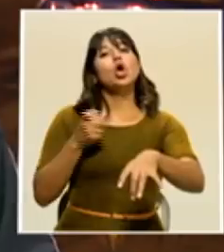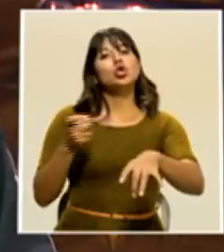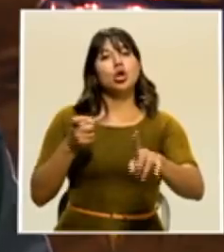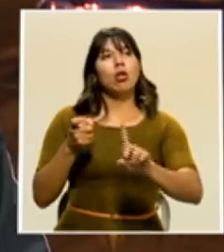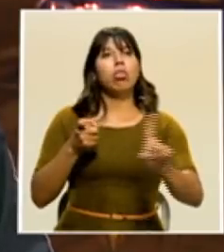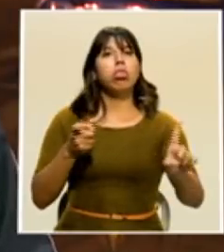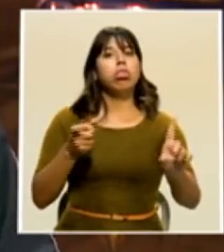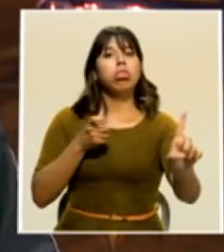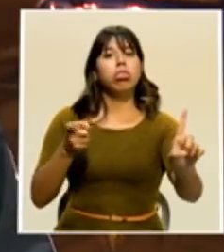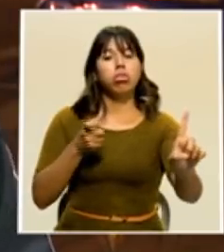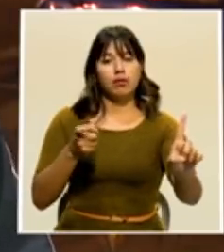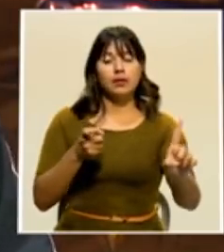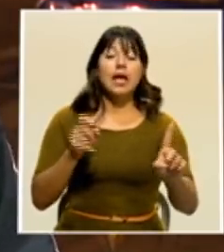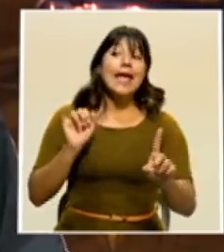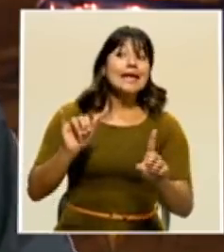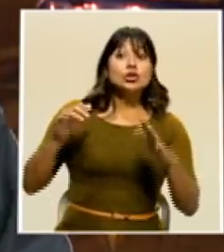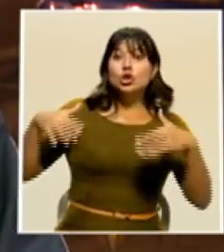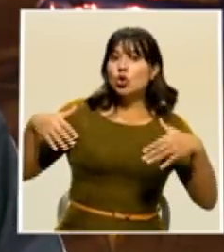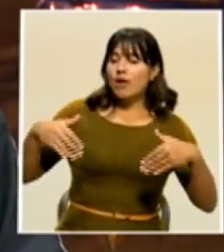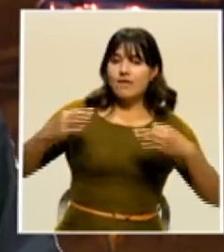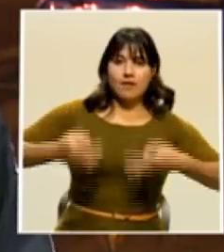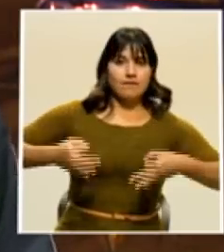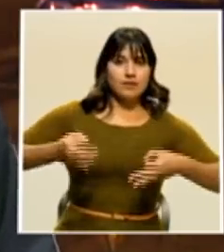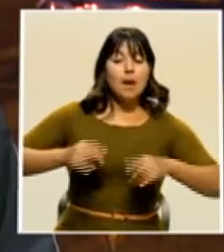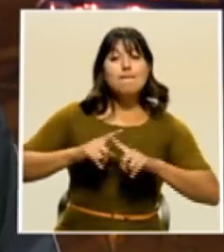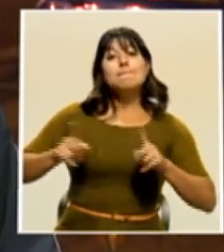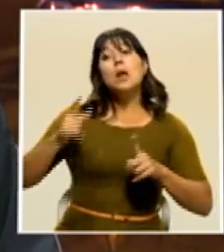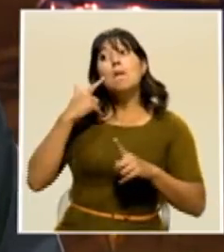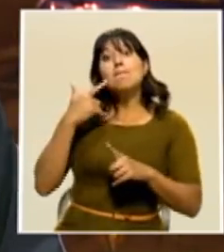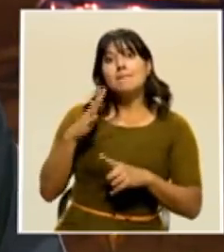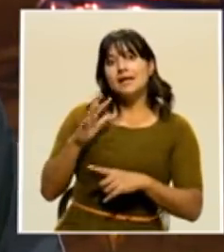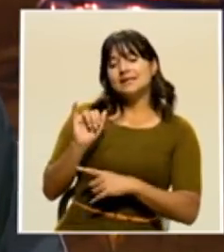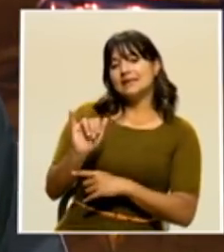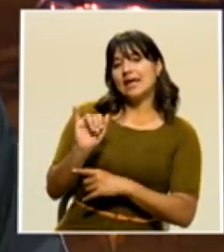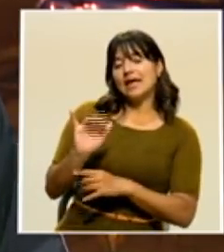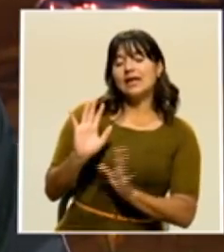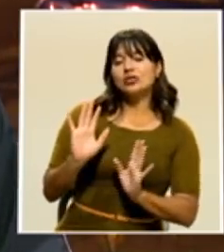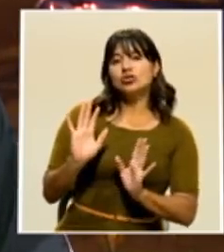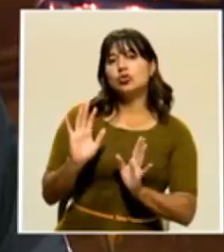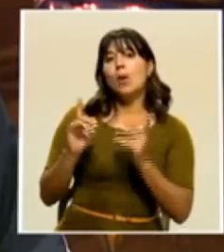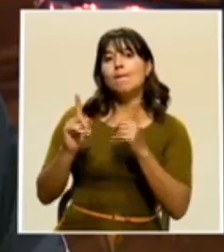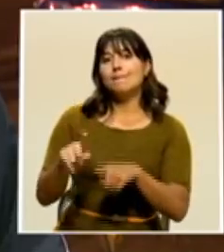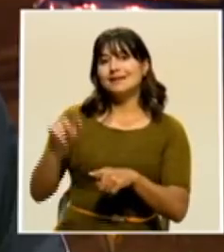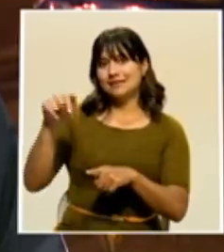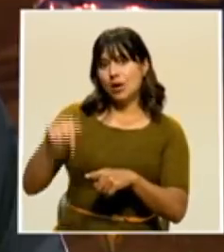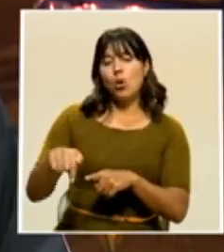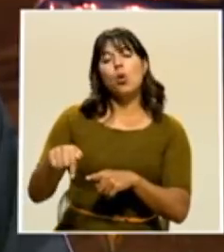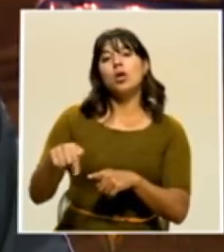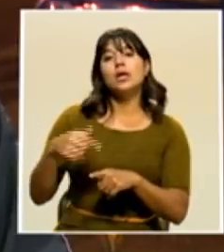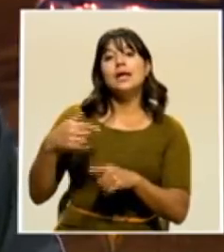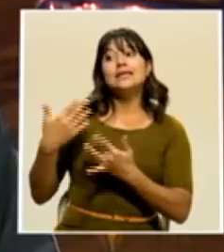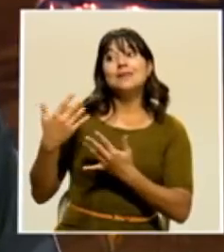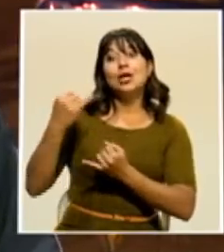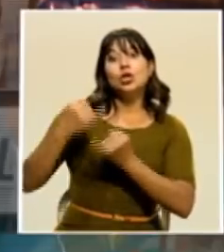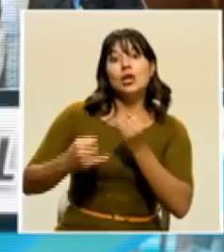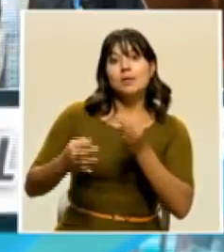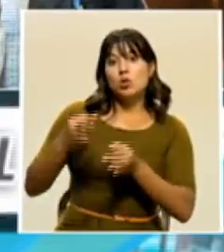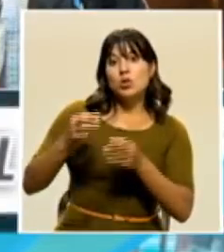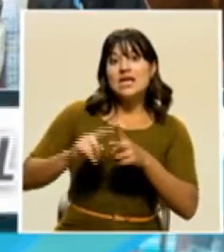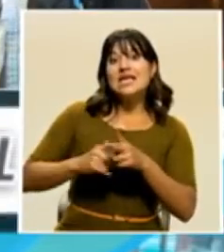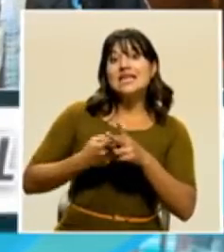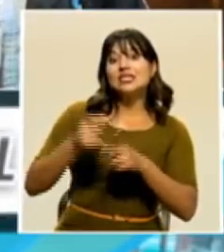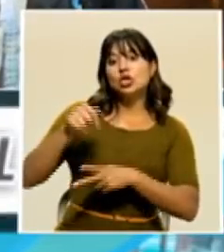es extraoficialmente, no se ha confirmado aún, pero es lo que en este momento se informa acá en la espera de que se termine esta audiencia, que inició a eso de